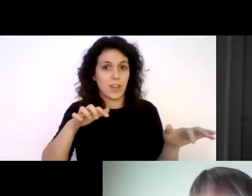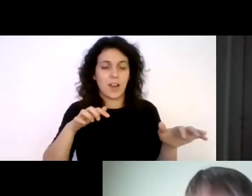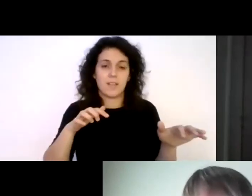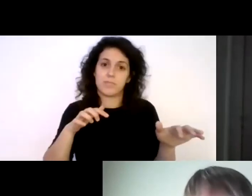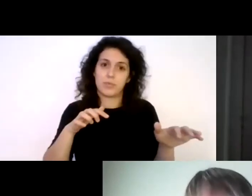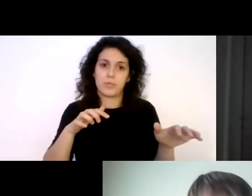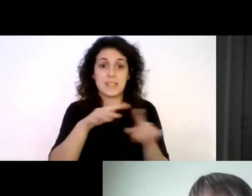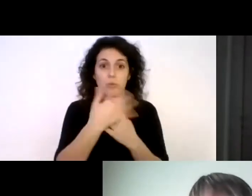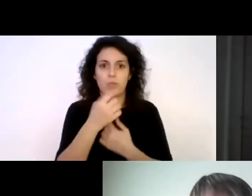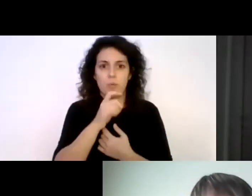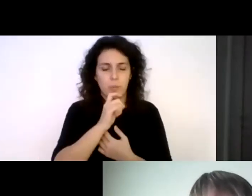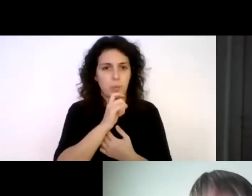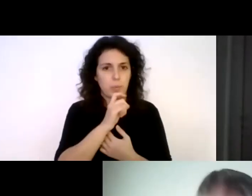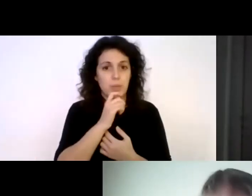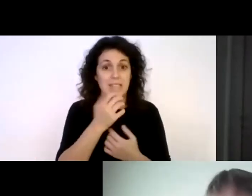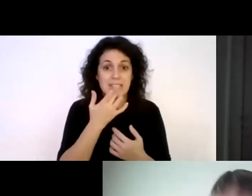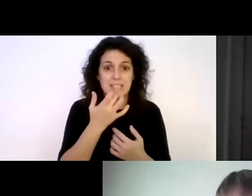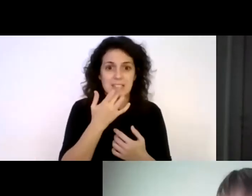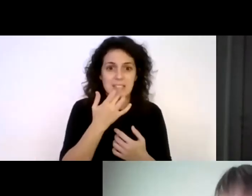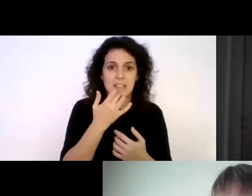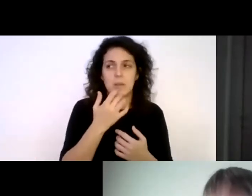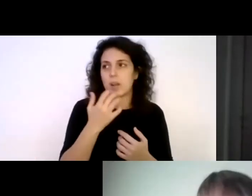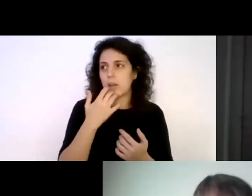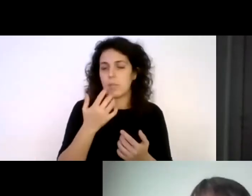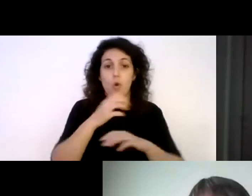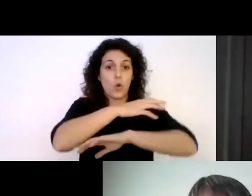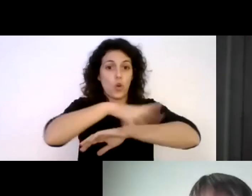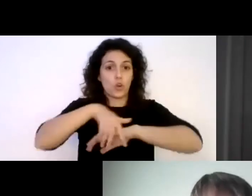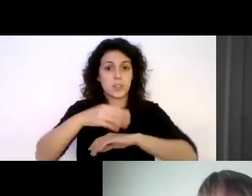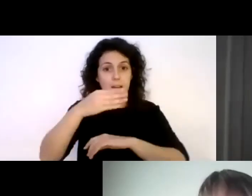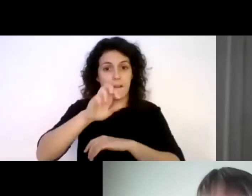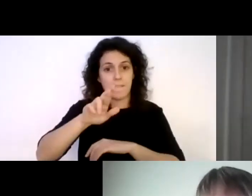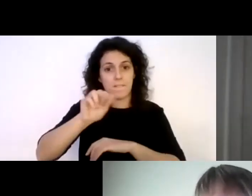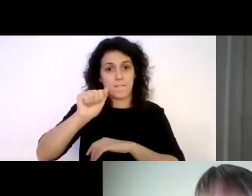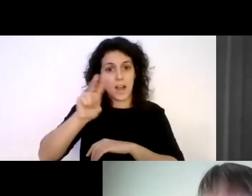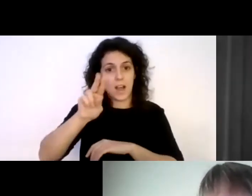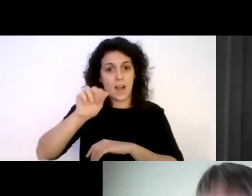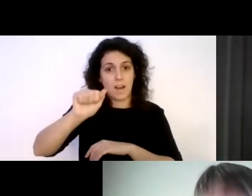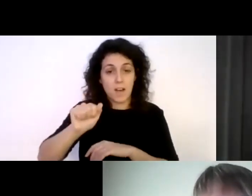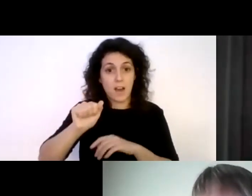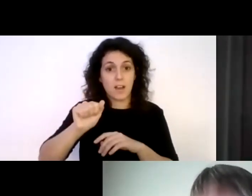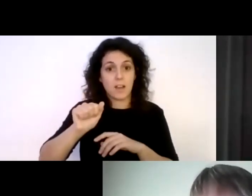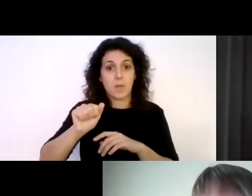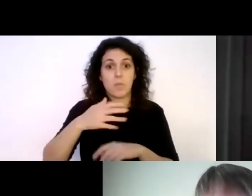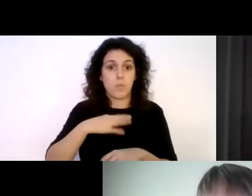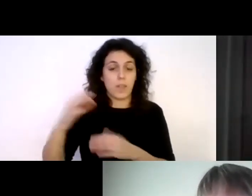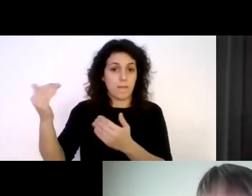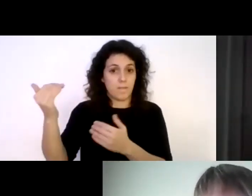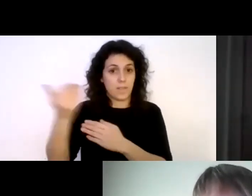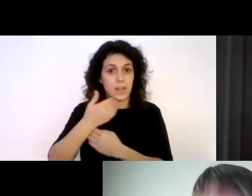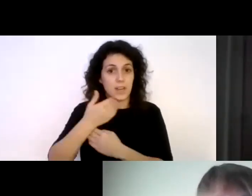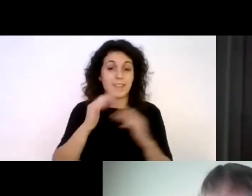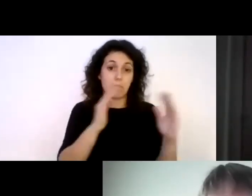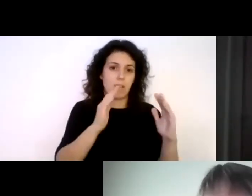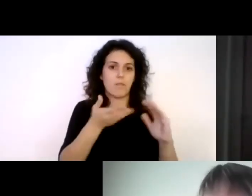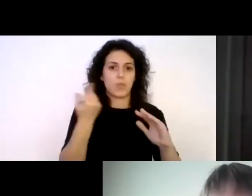muy complicado atraer cuando tienes un atractivo como es la Costa Brava, pues que te puedan venir fuera de temporada, pero lo que hacemos es potenciar toda